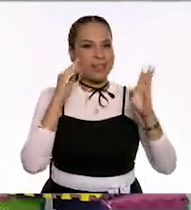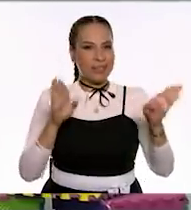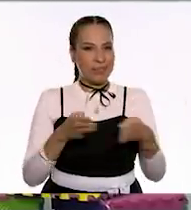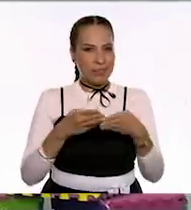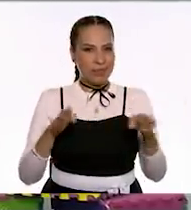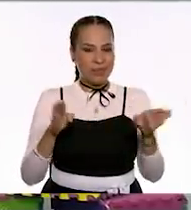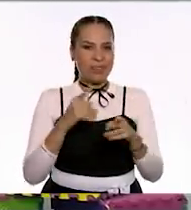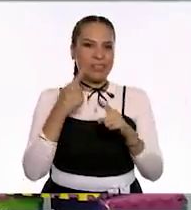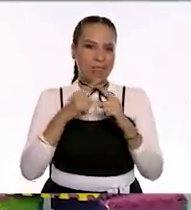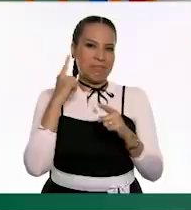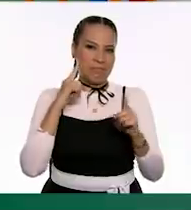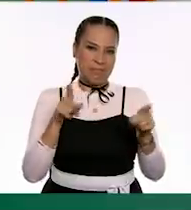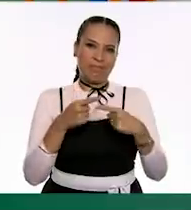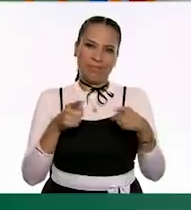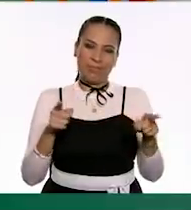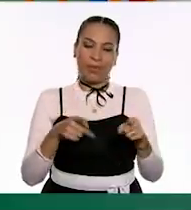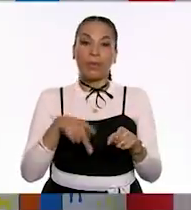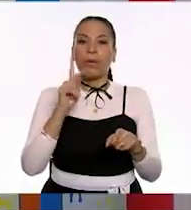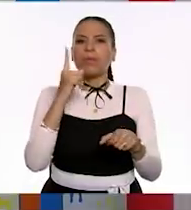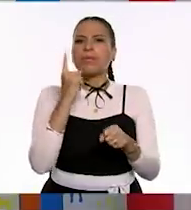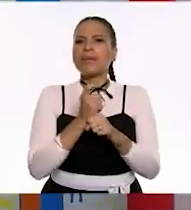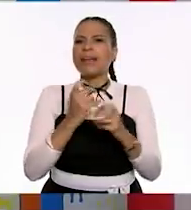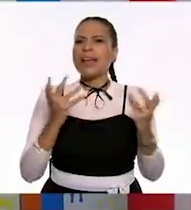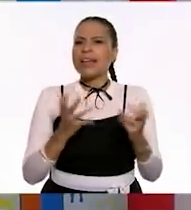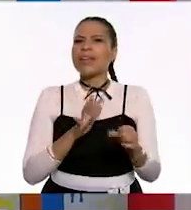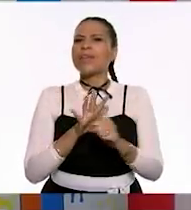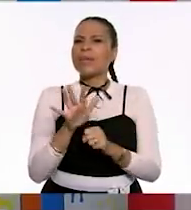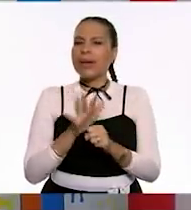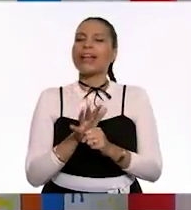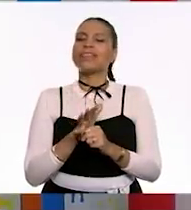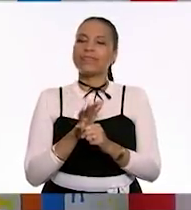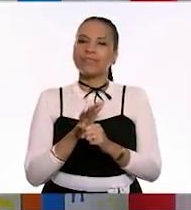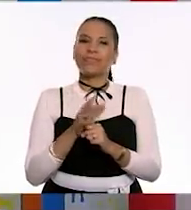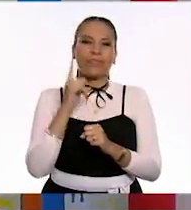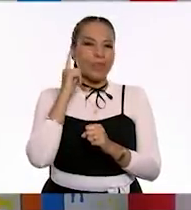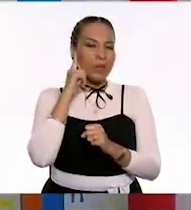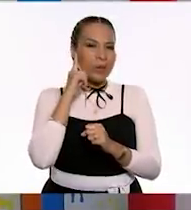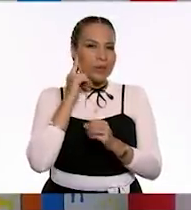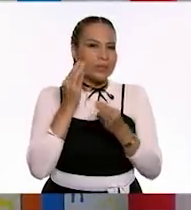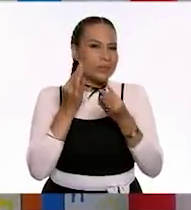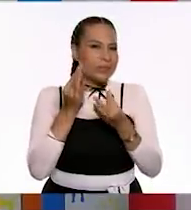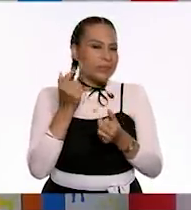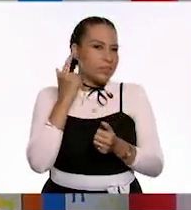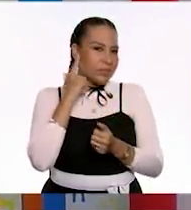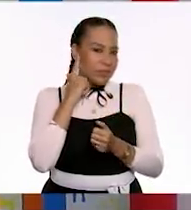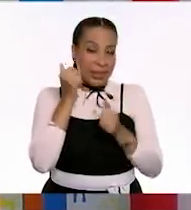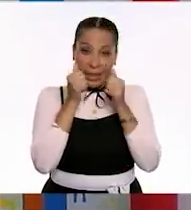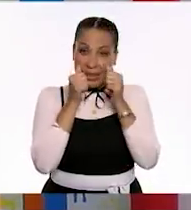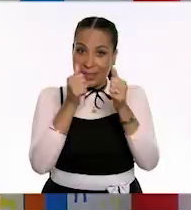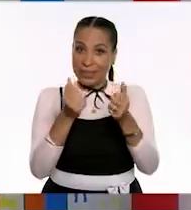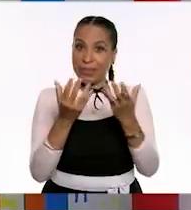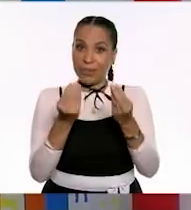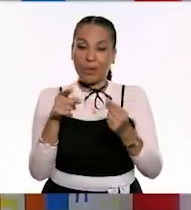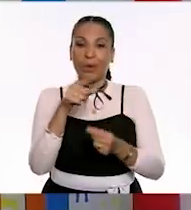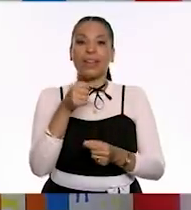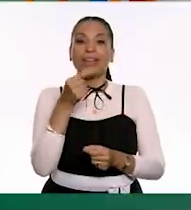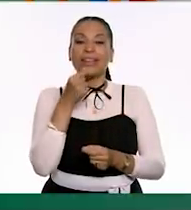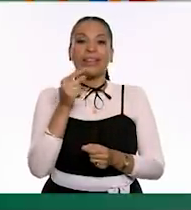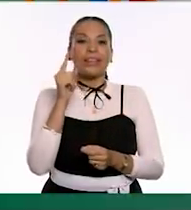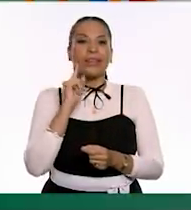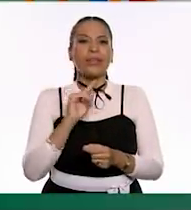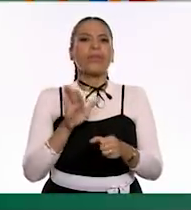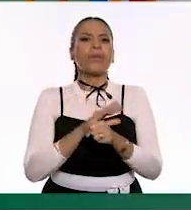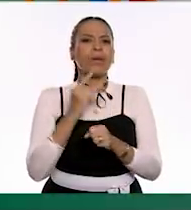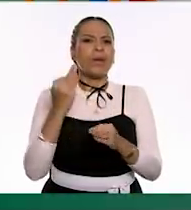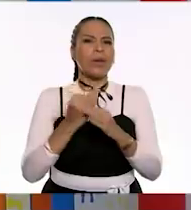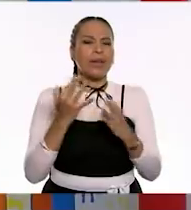música y los sonidos. Así es. Pero lo primero que vamos a hacer será afinar nuestra escucha. Pongan mucha atención, niñas y niños,